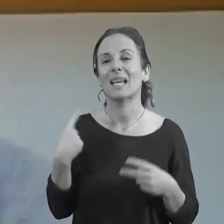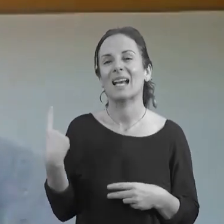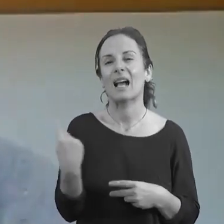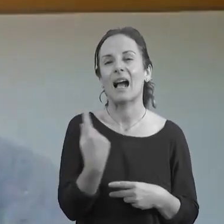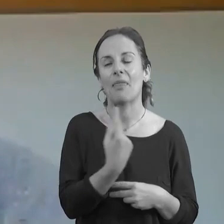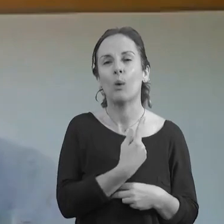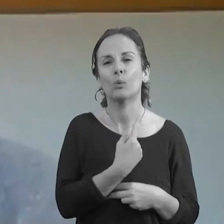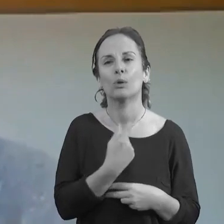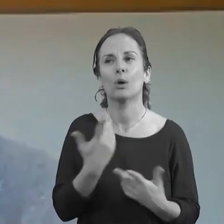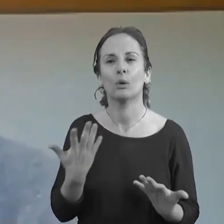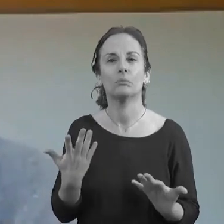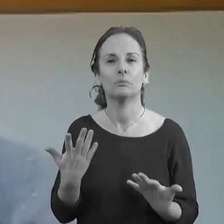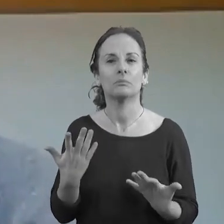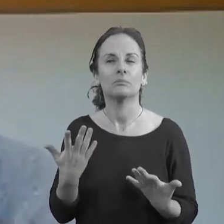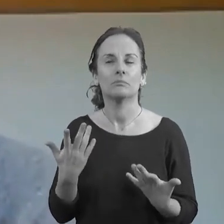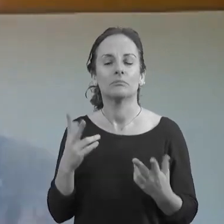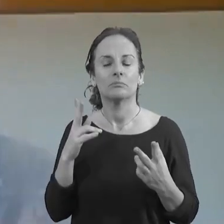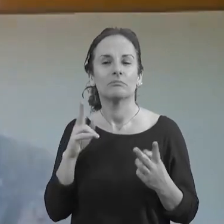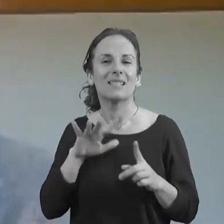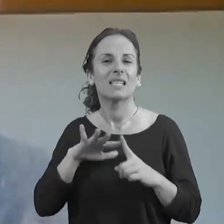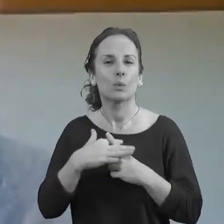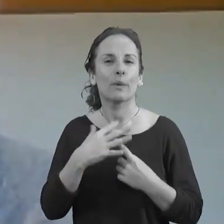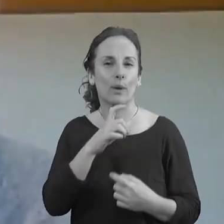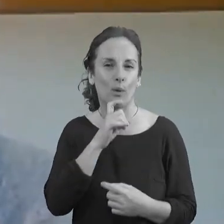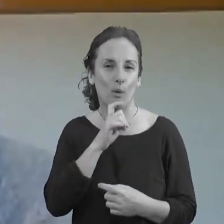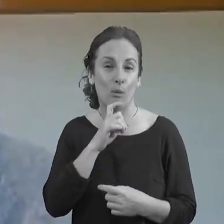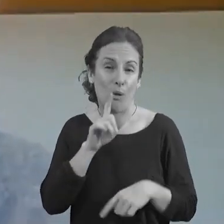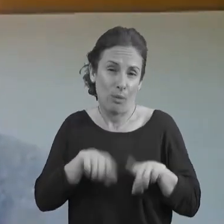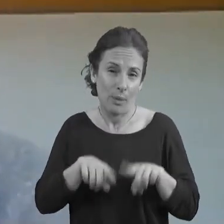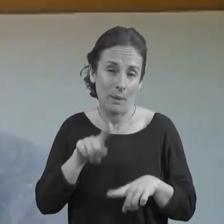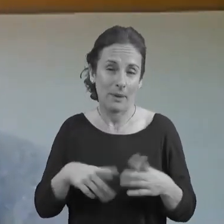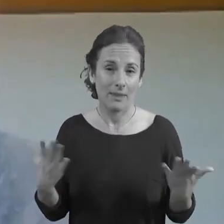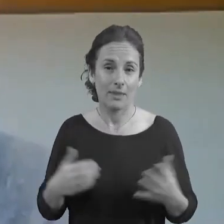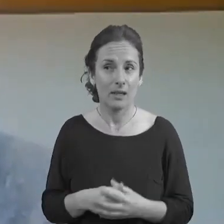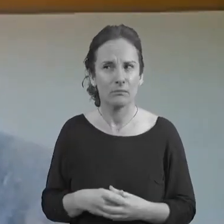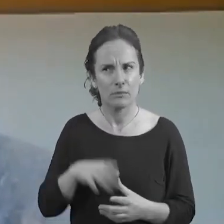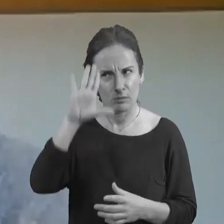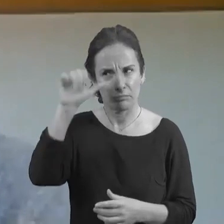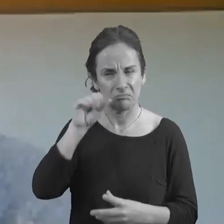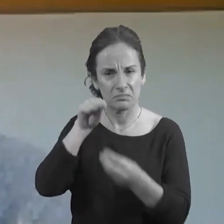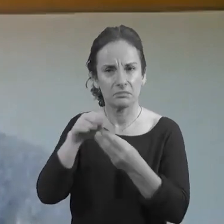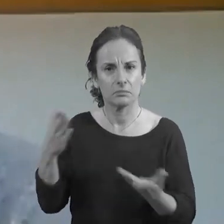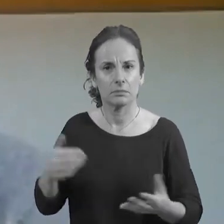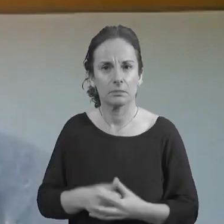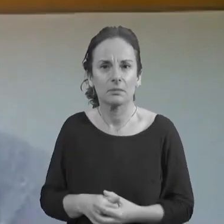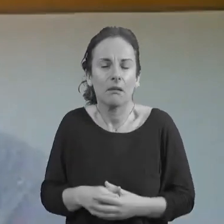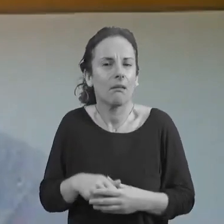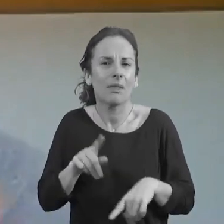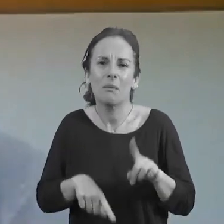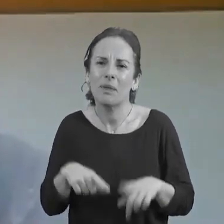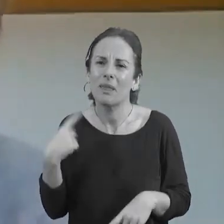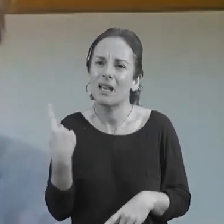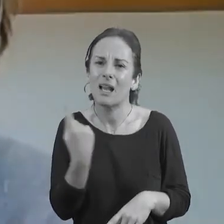uno vive, ¿no? Y yo, a mí me ha gustado cuando decías que cada una, ¿no?, tengamos la capacidad de incorporar y de